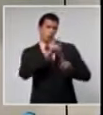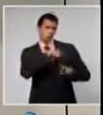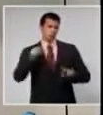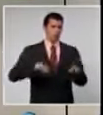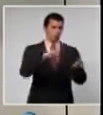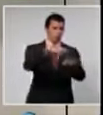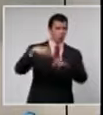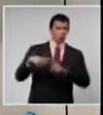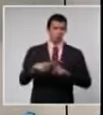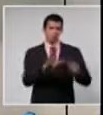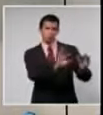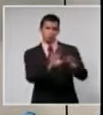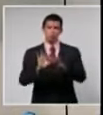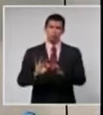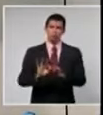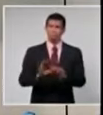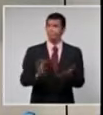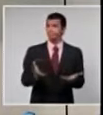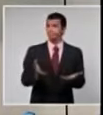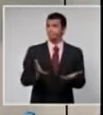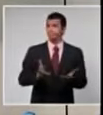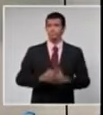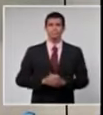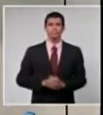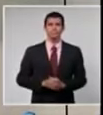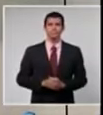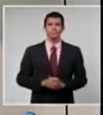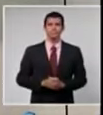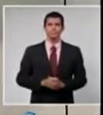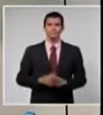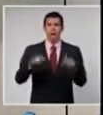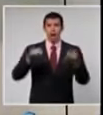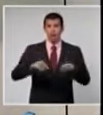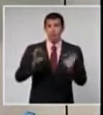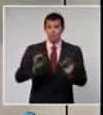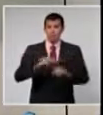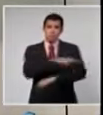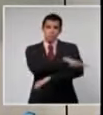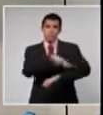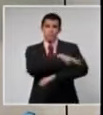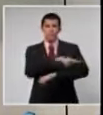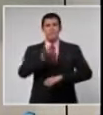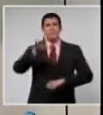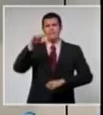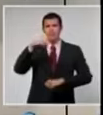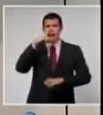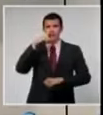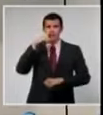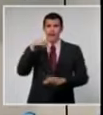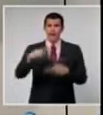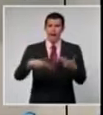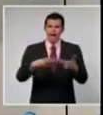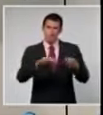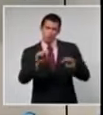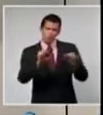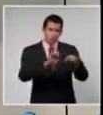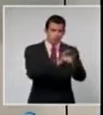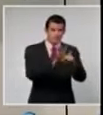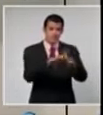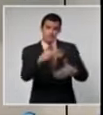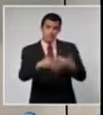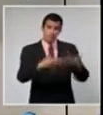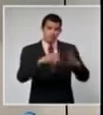significa algo que olvidarán los iraníes. Ahora la nación persa está ocupada, como el resto del mundo, en contener la pandemia en su territorio, pero